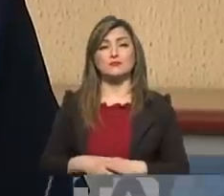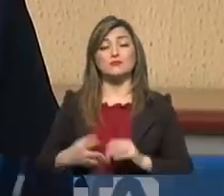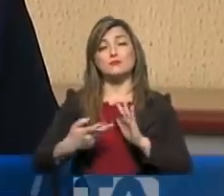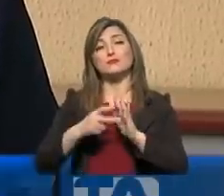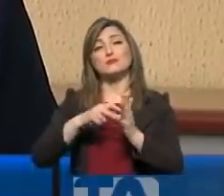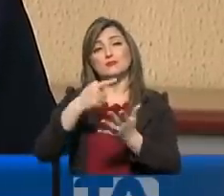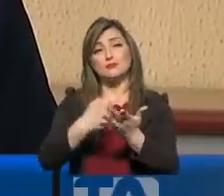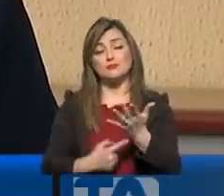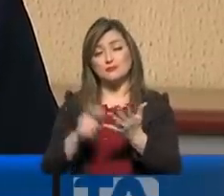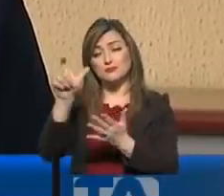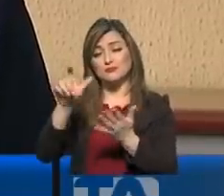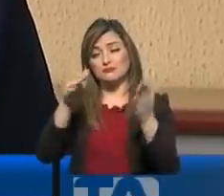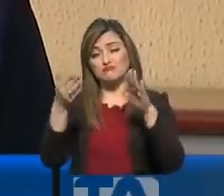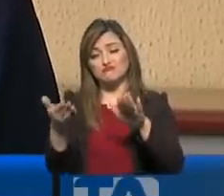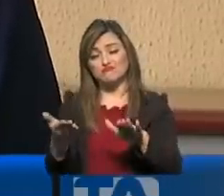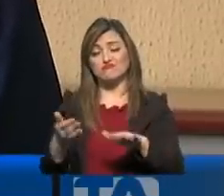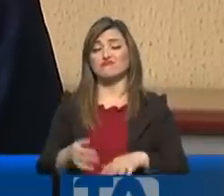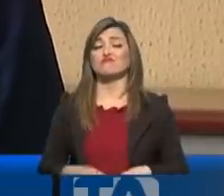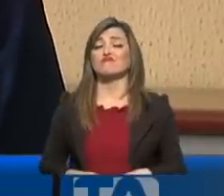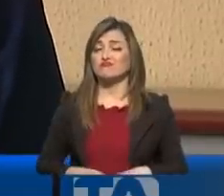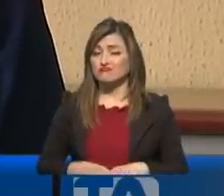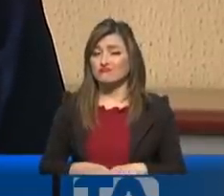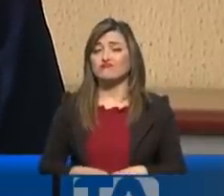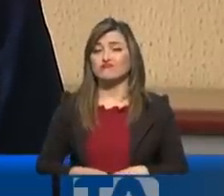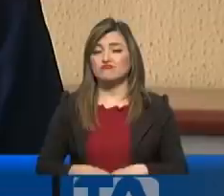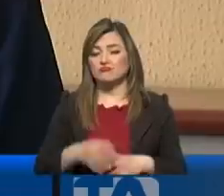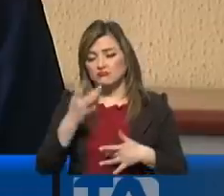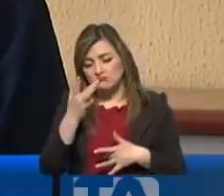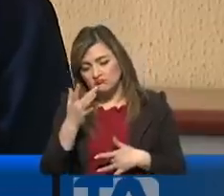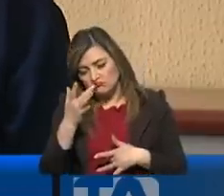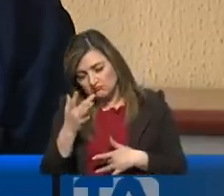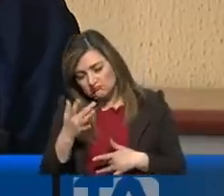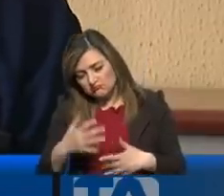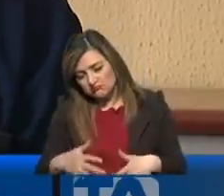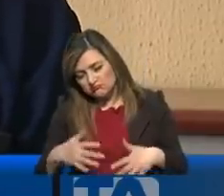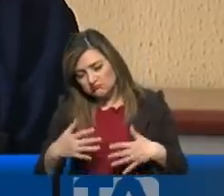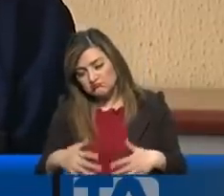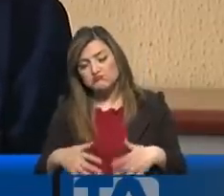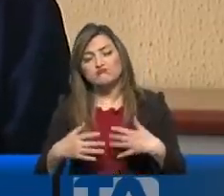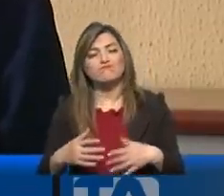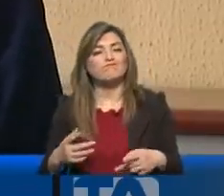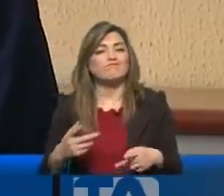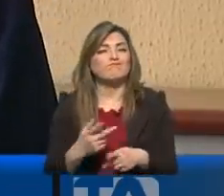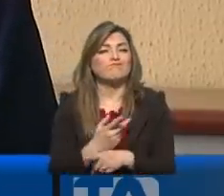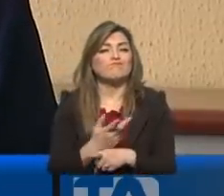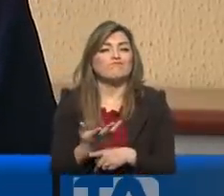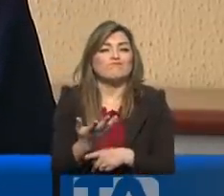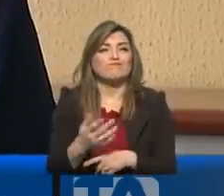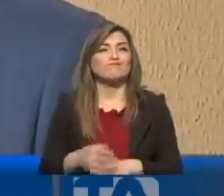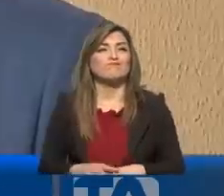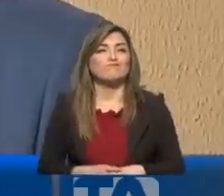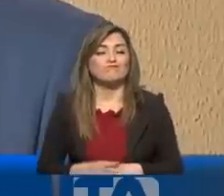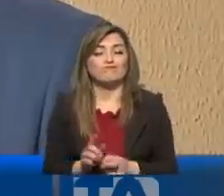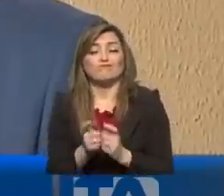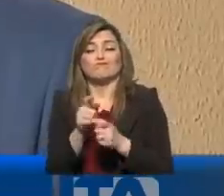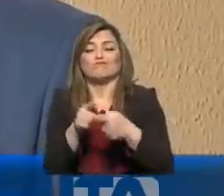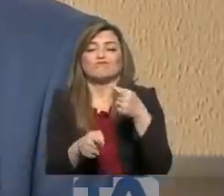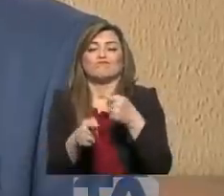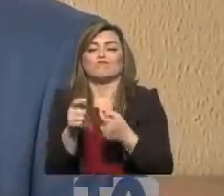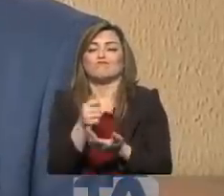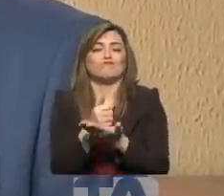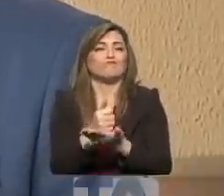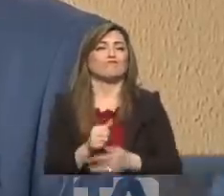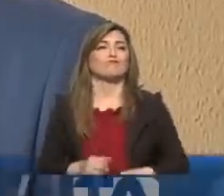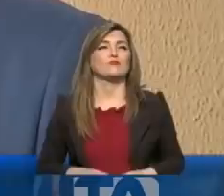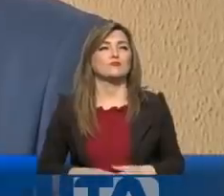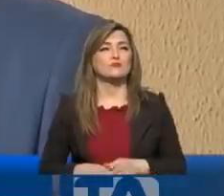es la muerte del paciente, el deterioro de su enfermedad, el que se vuelva absolutamente irreversible. Y en esta